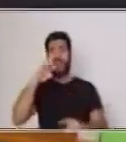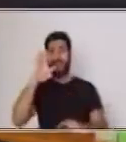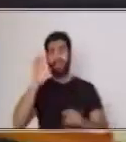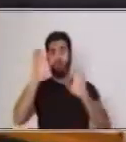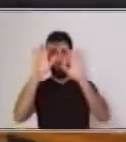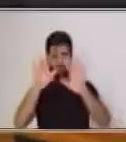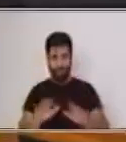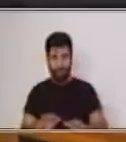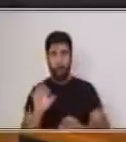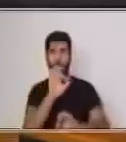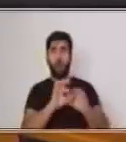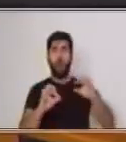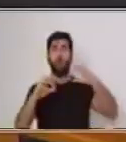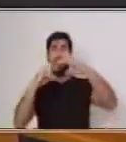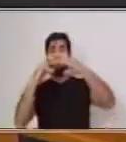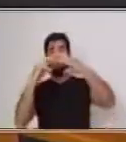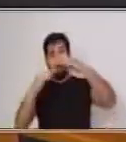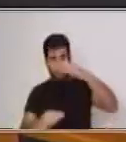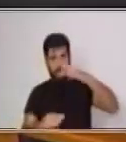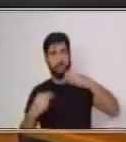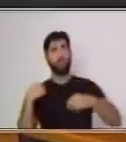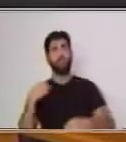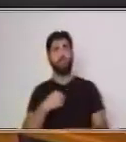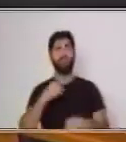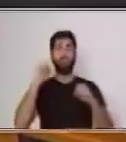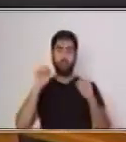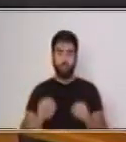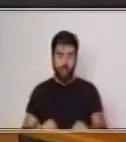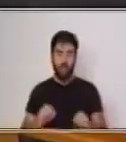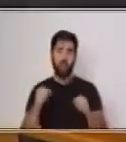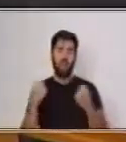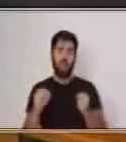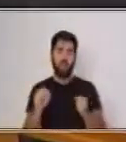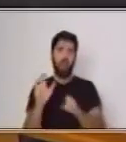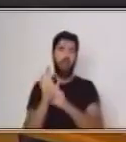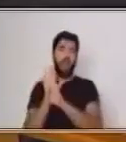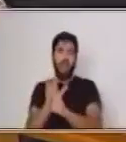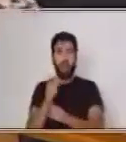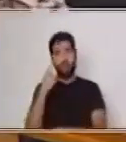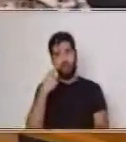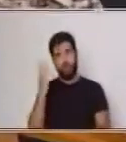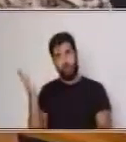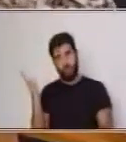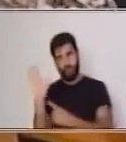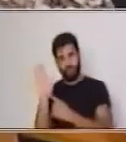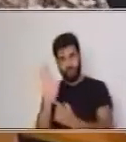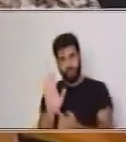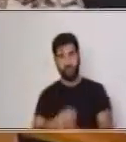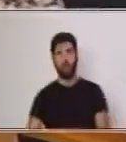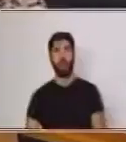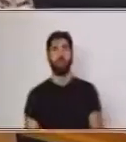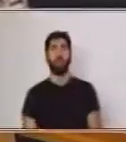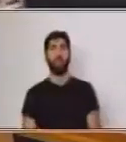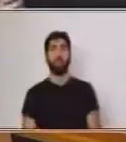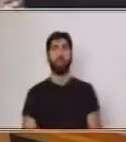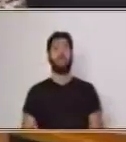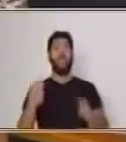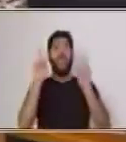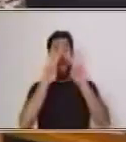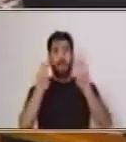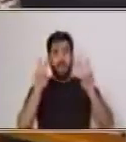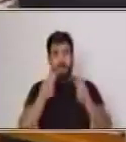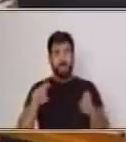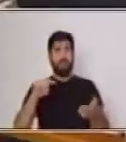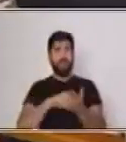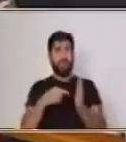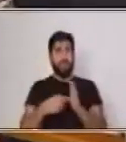los párrafos podríamos crearlos o podríamos ejemplificarlos con esta imagen. El analizante lo encontramos